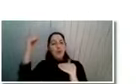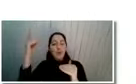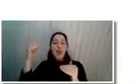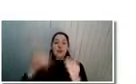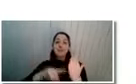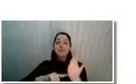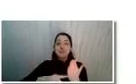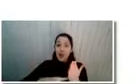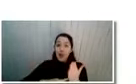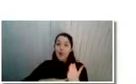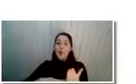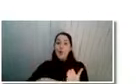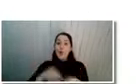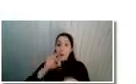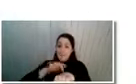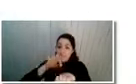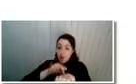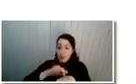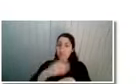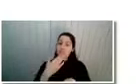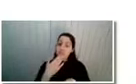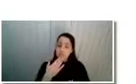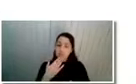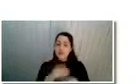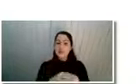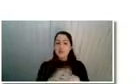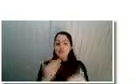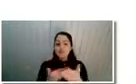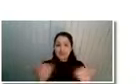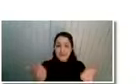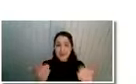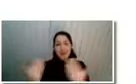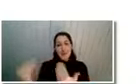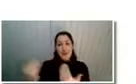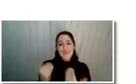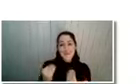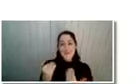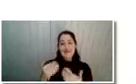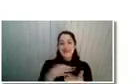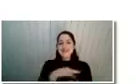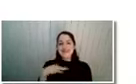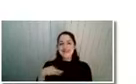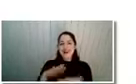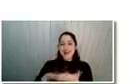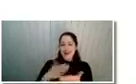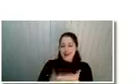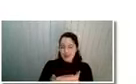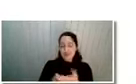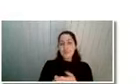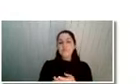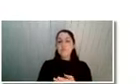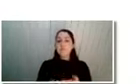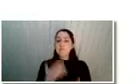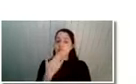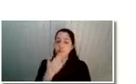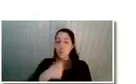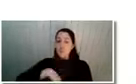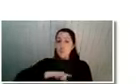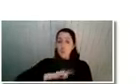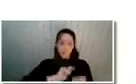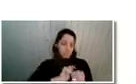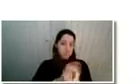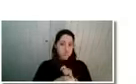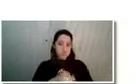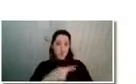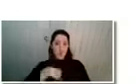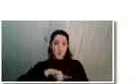de Gise, de ella, que nos apoya desde el Servicio de Salud, y que transformamos y dejamos de lado nuestras investigaciones